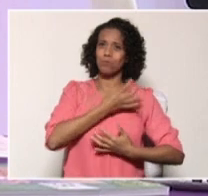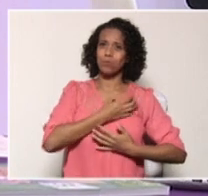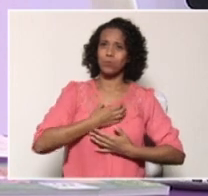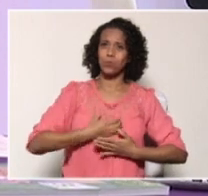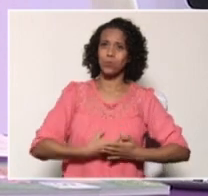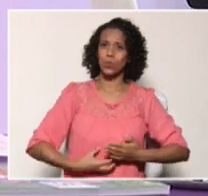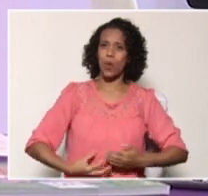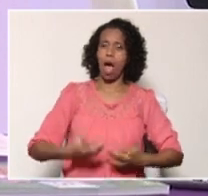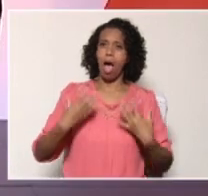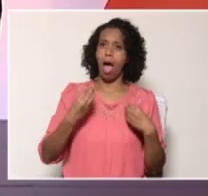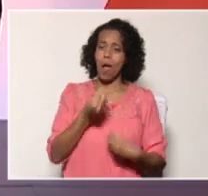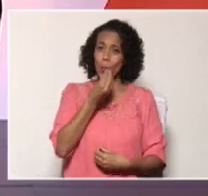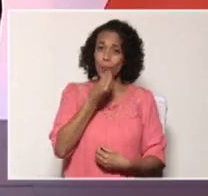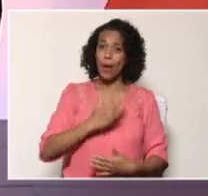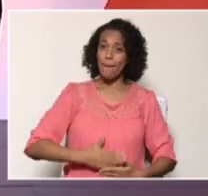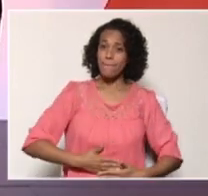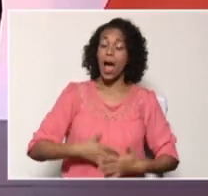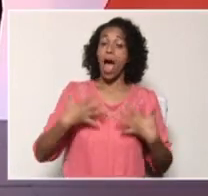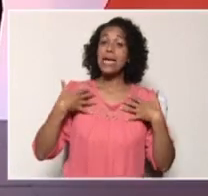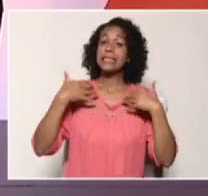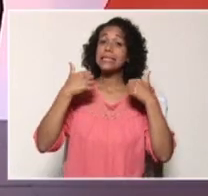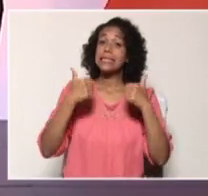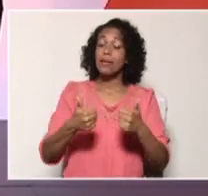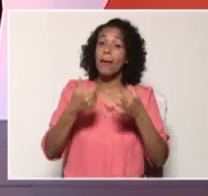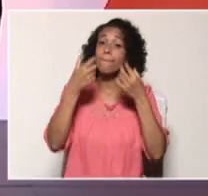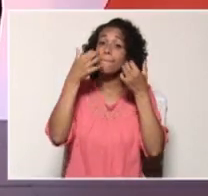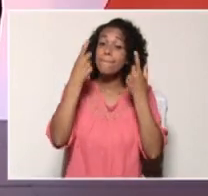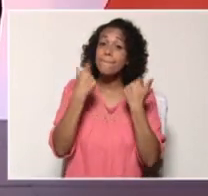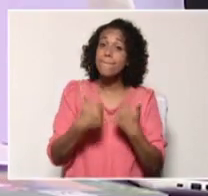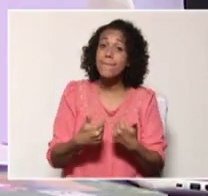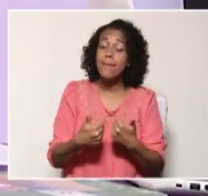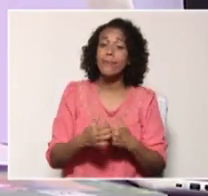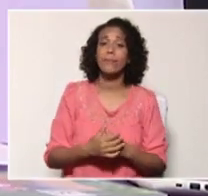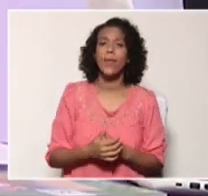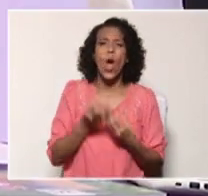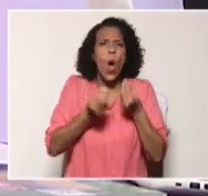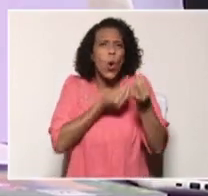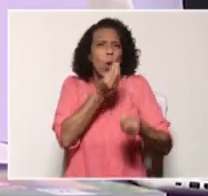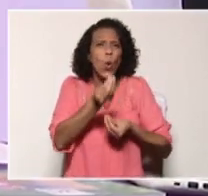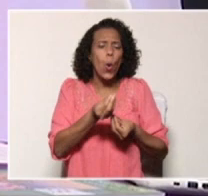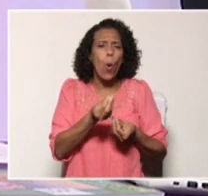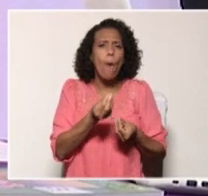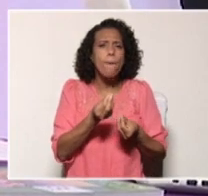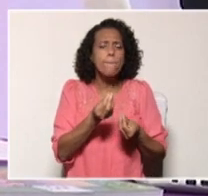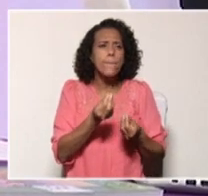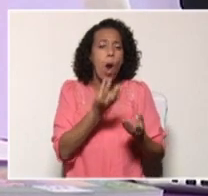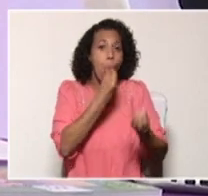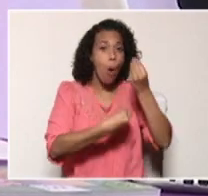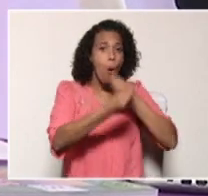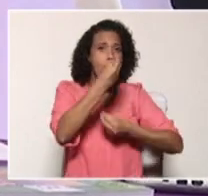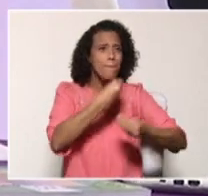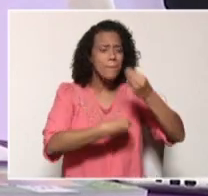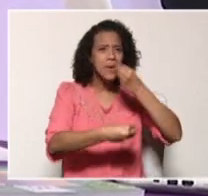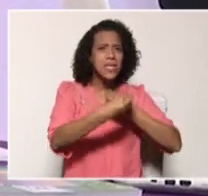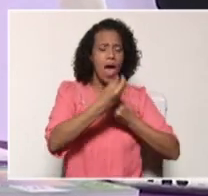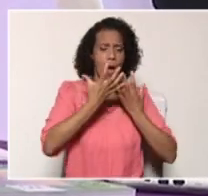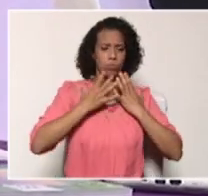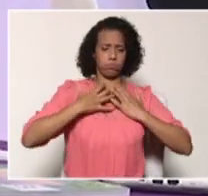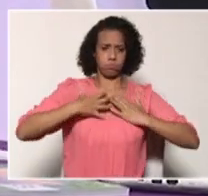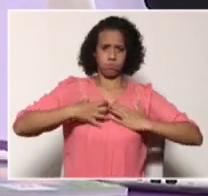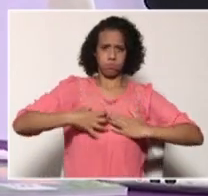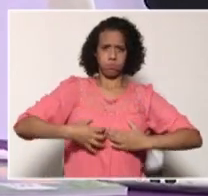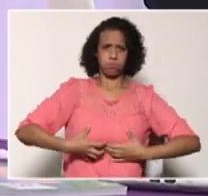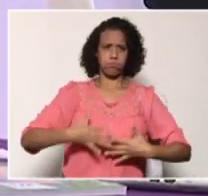hablado anteriormente cómo debemos, a través de la alimentación, cuidarnos. Cómo intervienen los alimentos en la